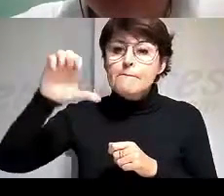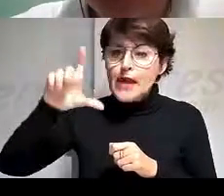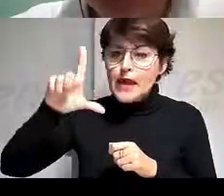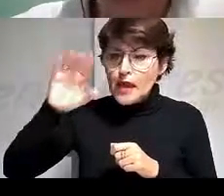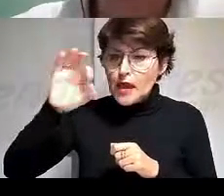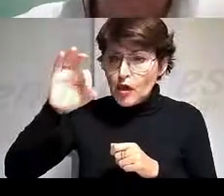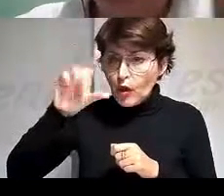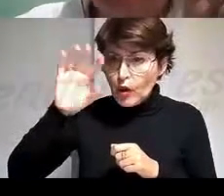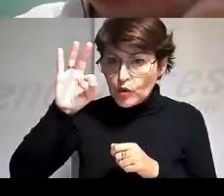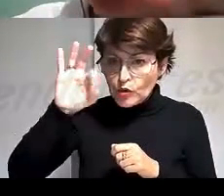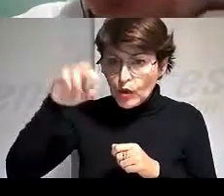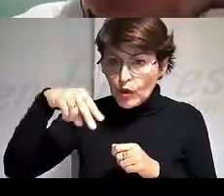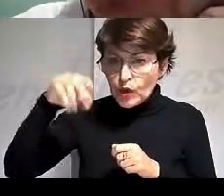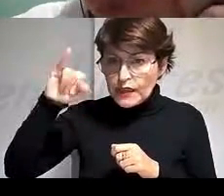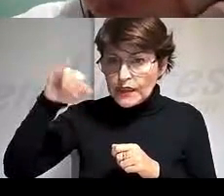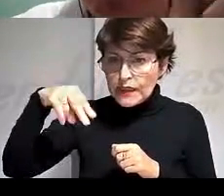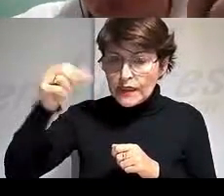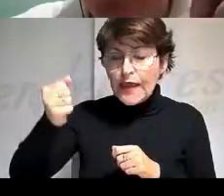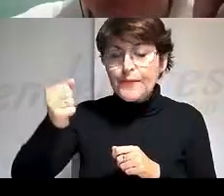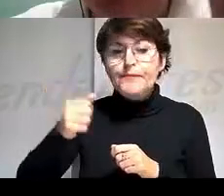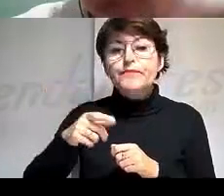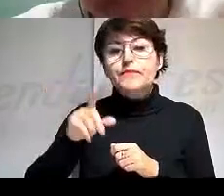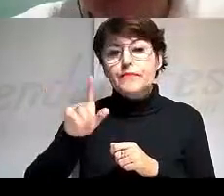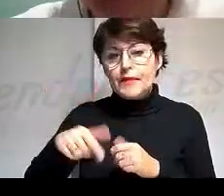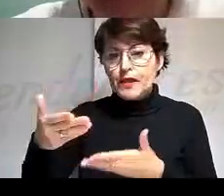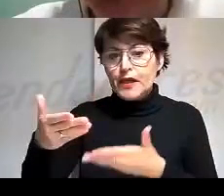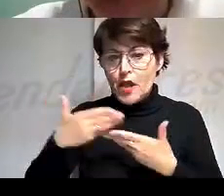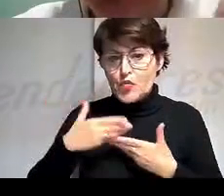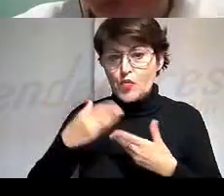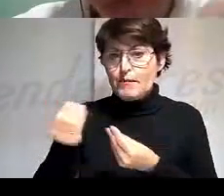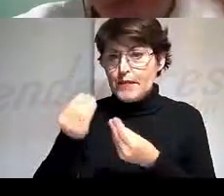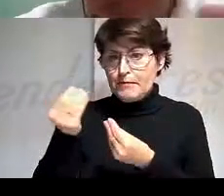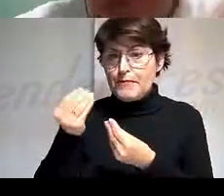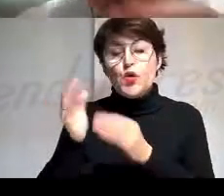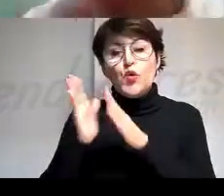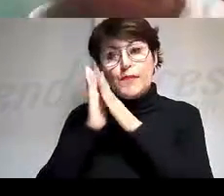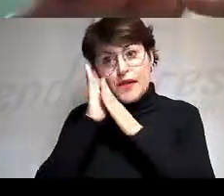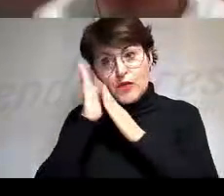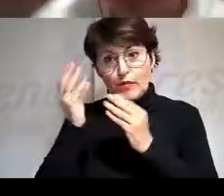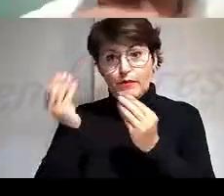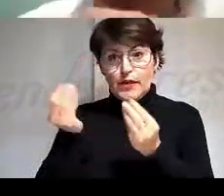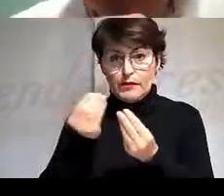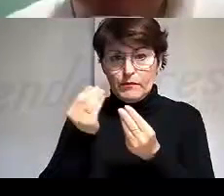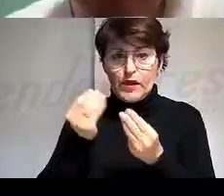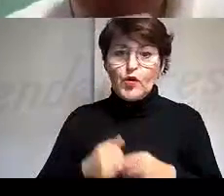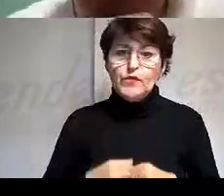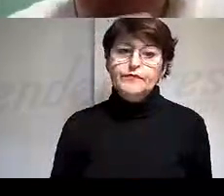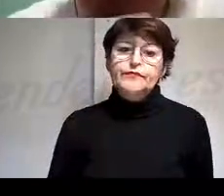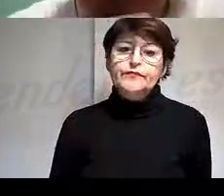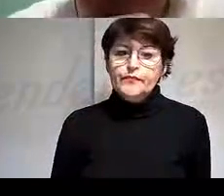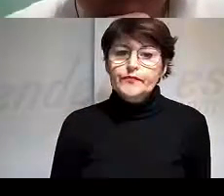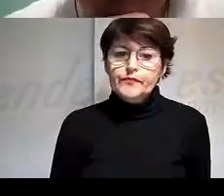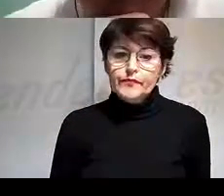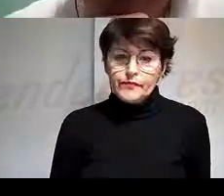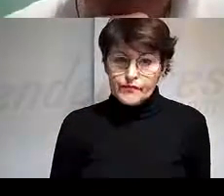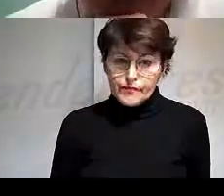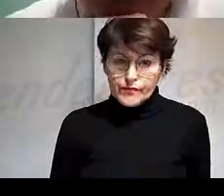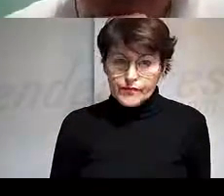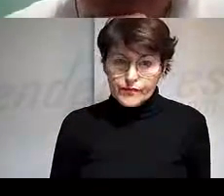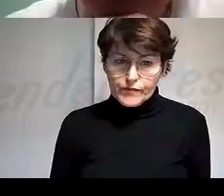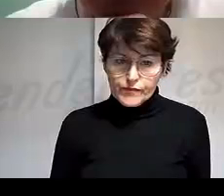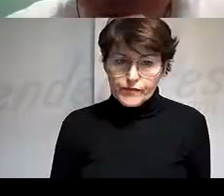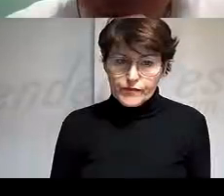emocional y nos puede llevar a trastornos del sueño también. O sea que el triptófano es esencial. Deciros, es un inciso que hemos hecho aquí, pero